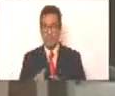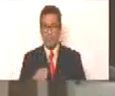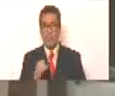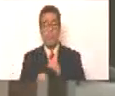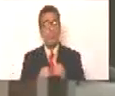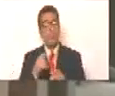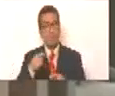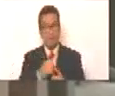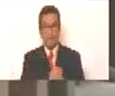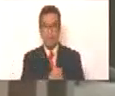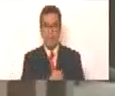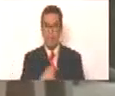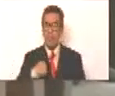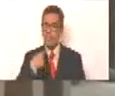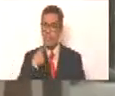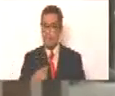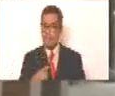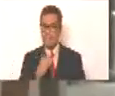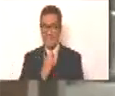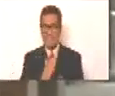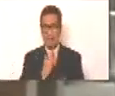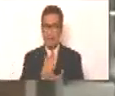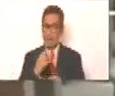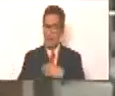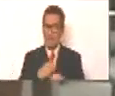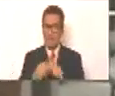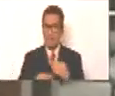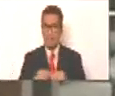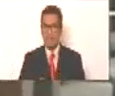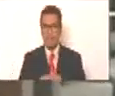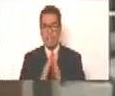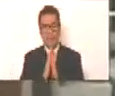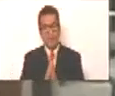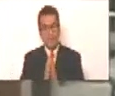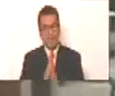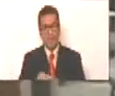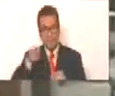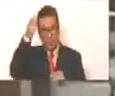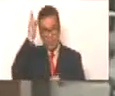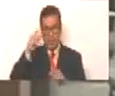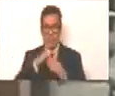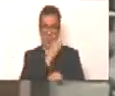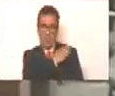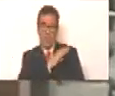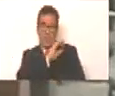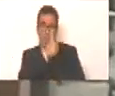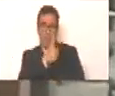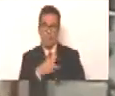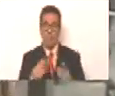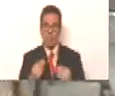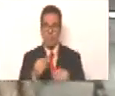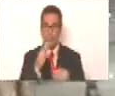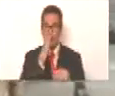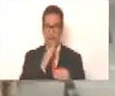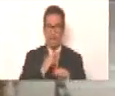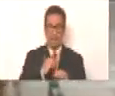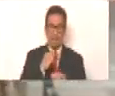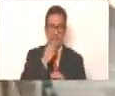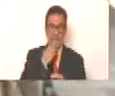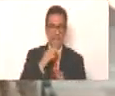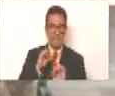la bendición, que siempre lo hacía, y hacía que los militares, los generales, me daba mucha vergüenza, porque